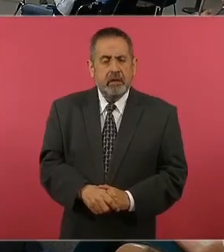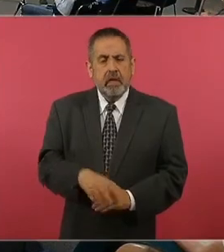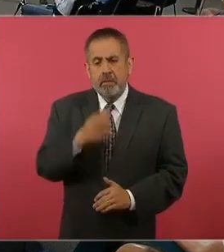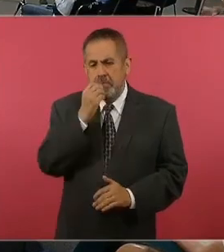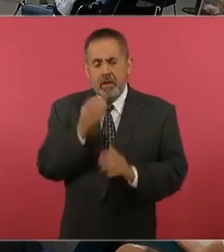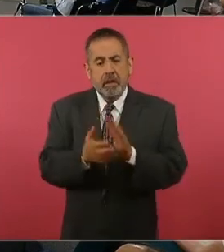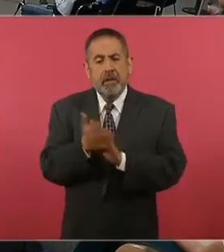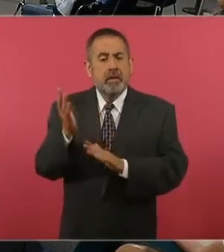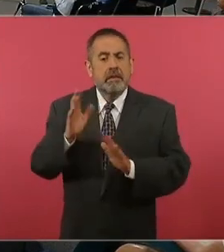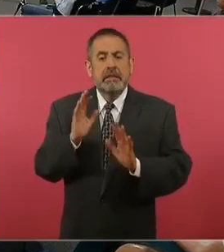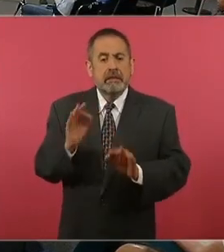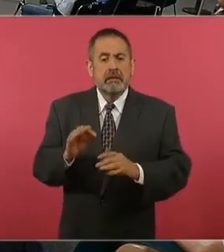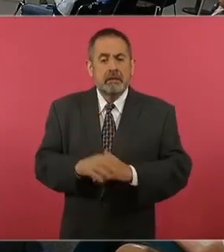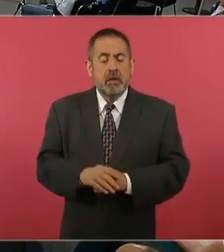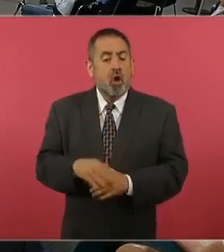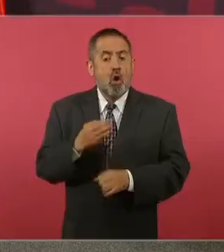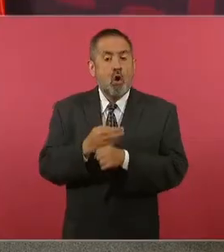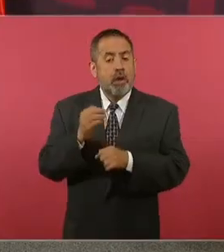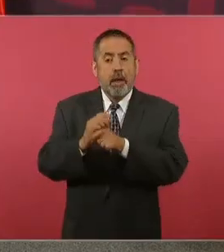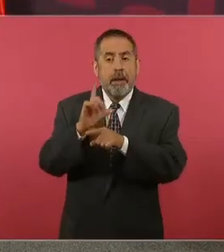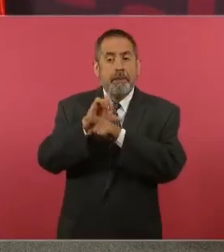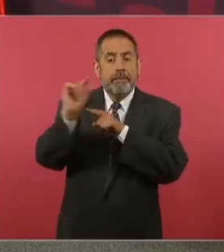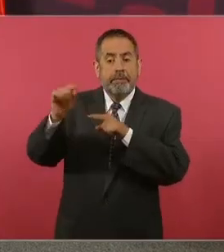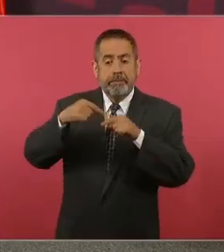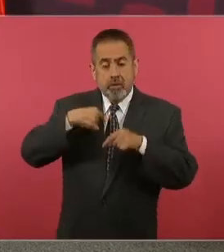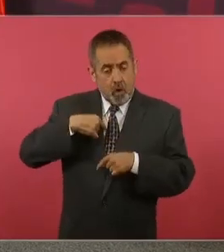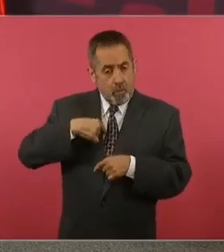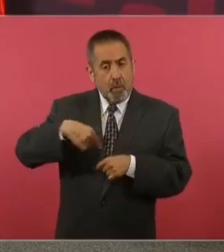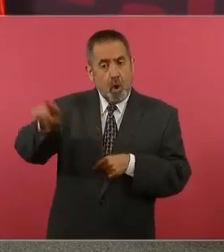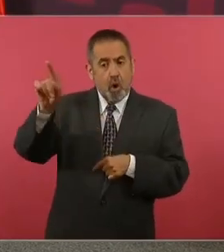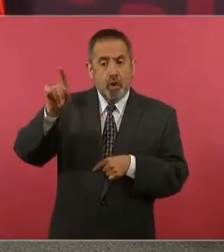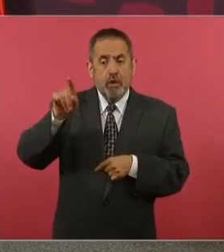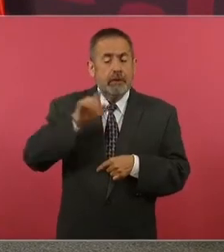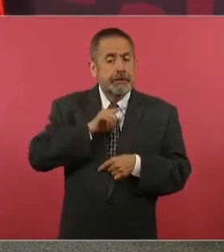vamos a desayunar. Es que vamos a salir a